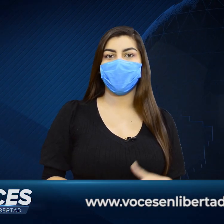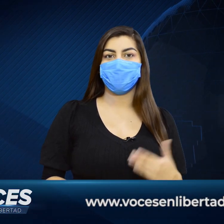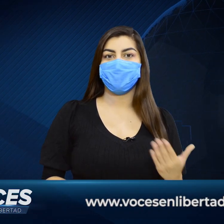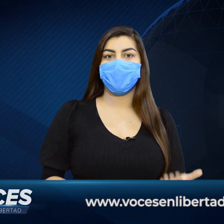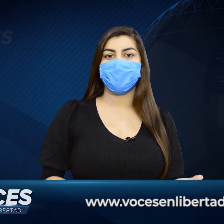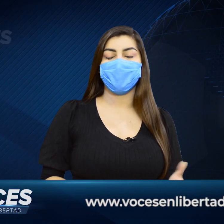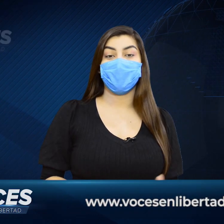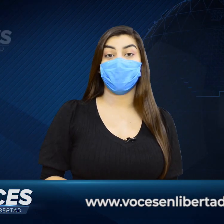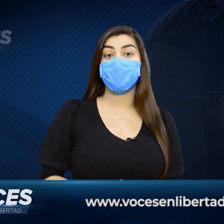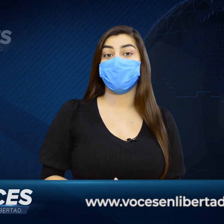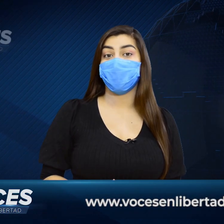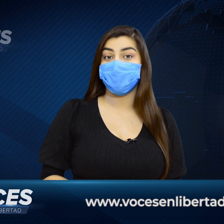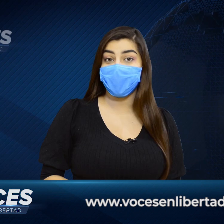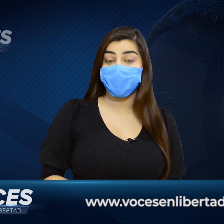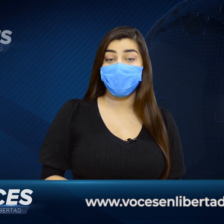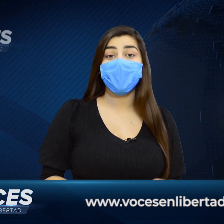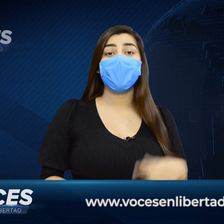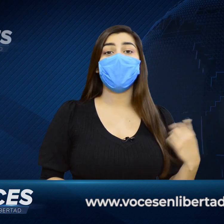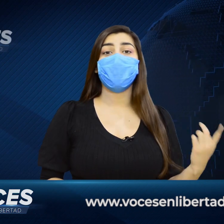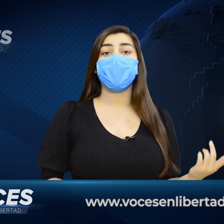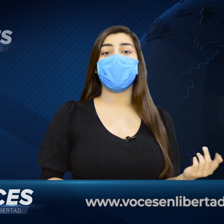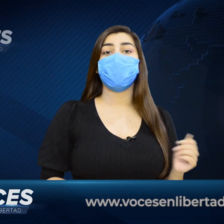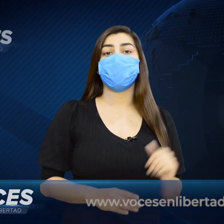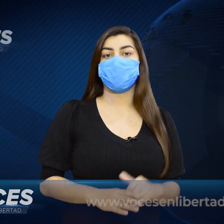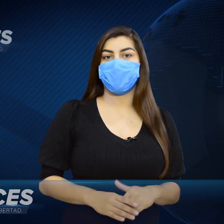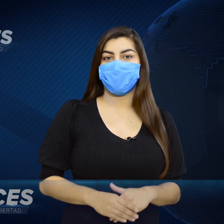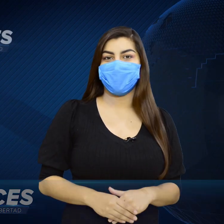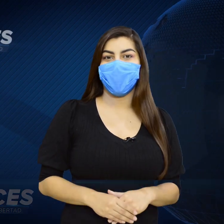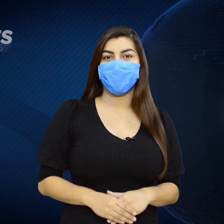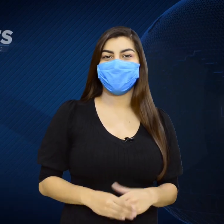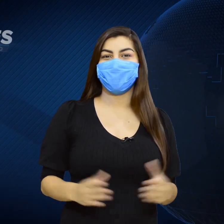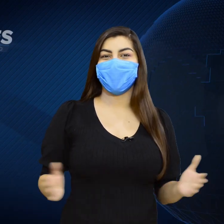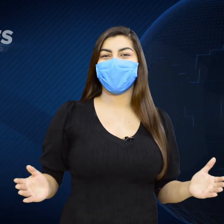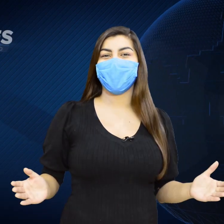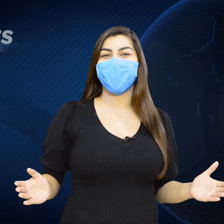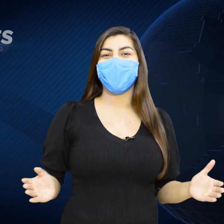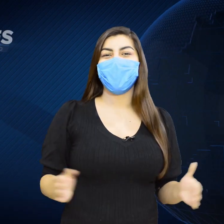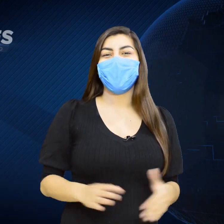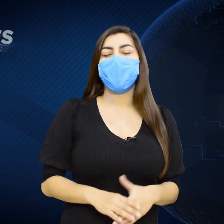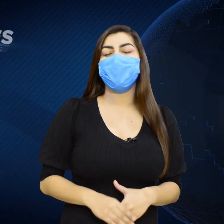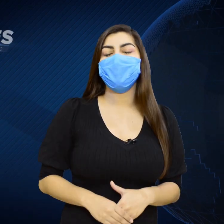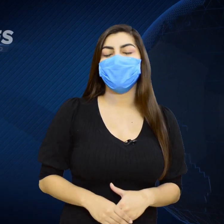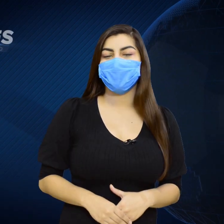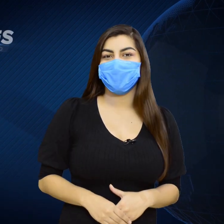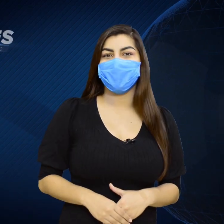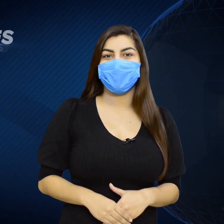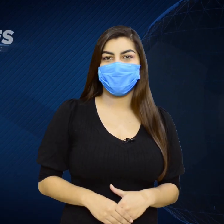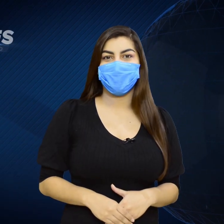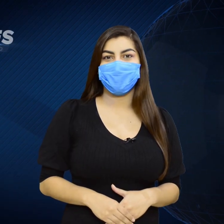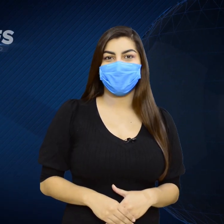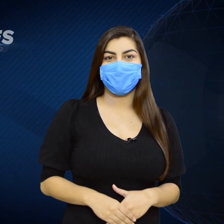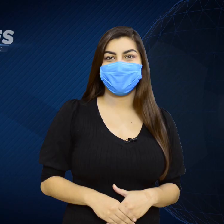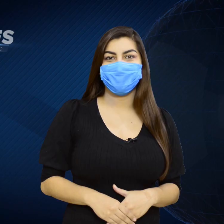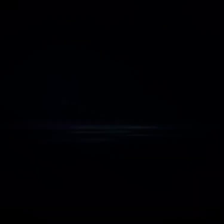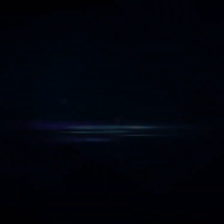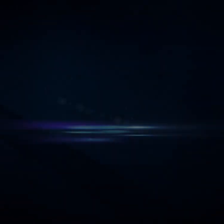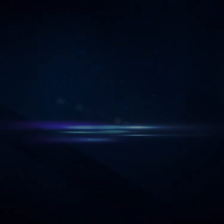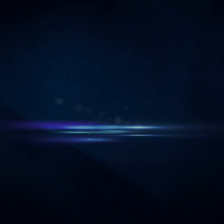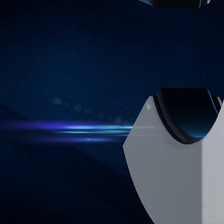www.vocesenlibertad.com para que usted visite nuestro contenido y el contenido de nuestros medios aliados. Sin más que agregar, empecemos con nuestras